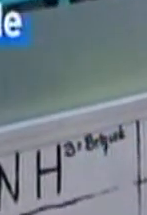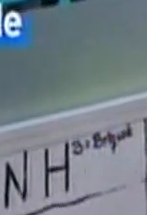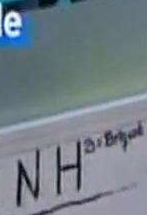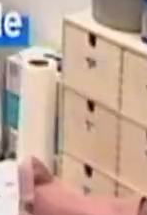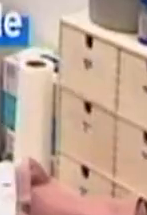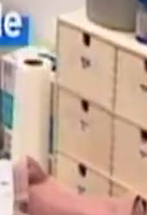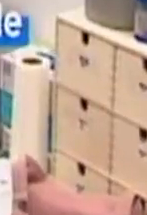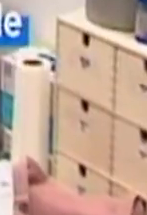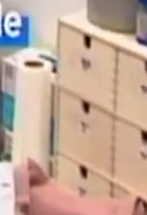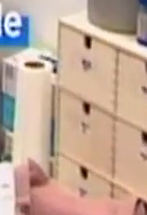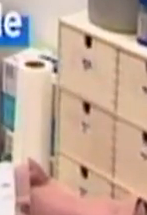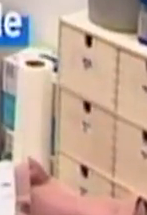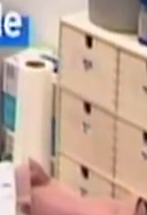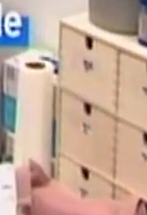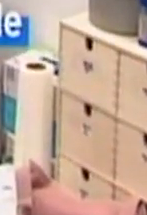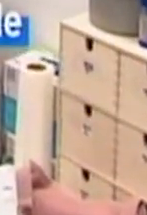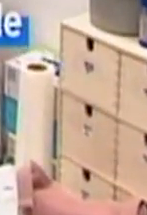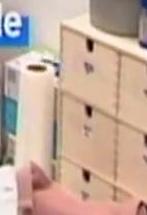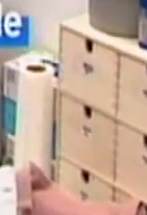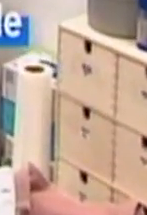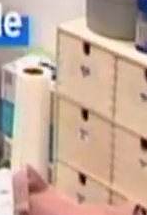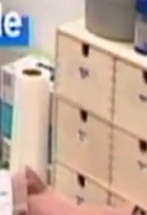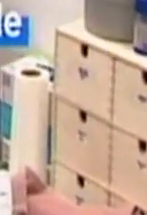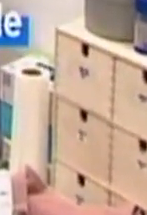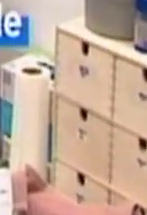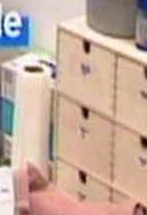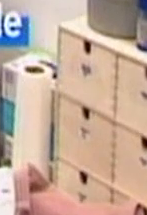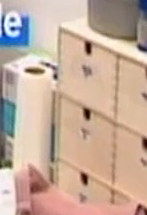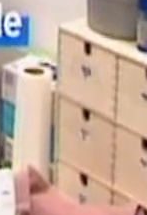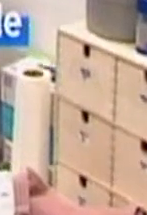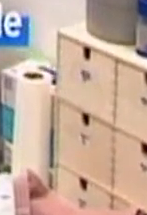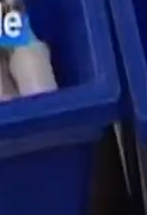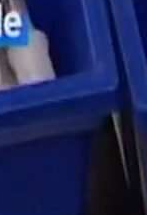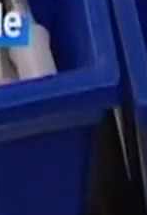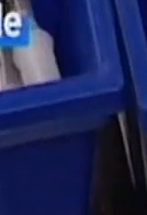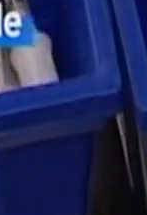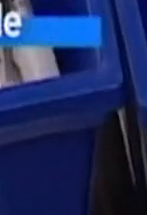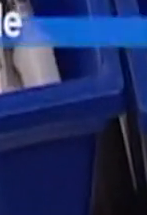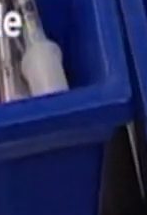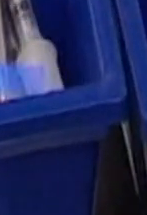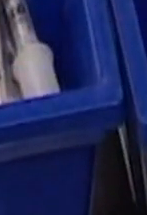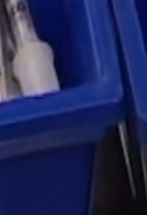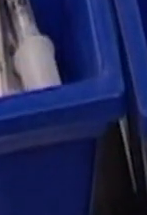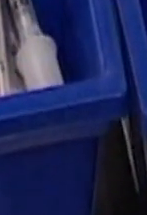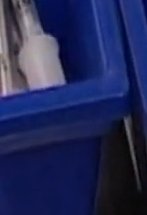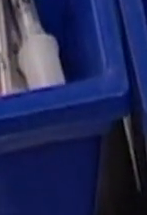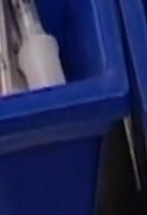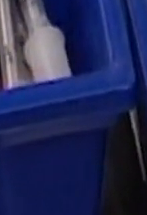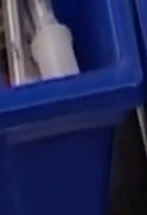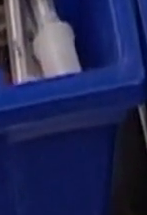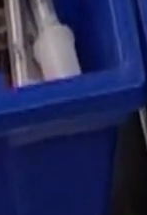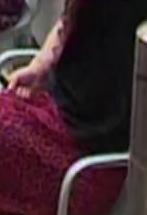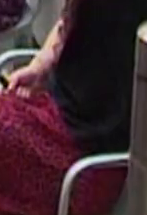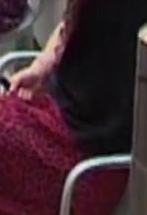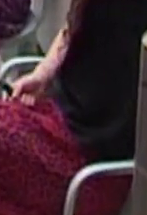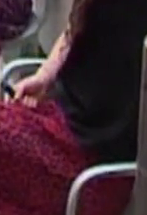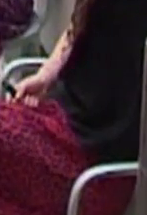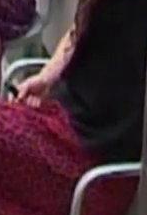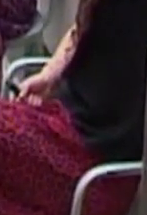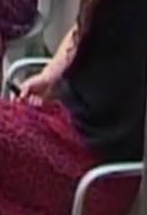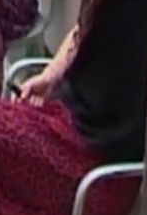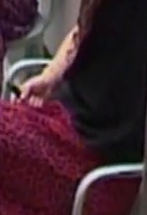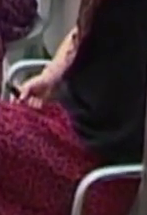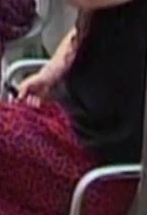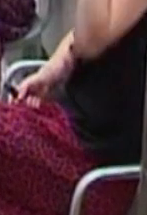conocida como Gate, los adictos pueden acudir a un espacio seguro para consumir sustancias, lo que les ayuda a salir de la calle, además de proporcionarles